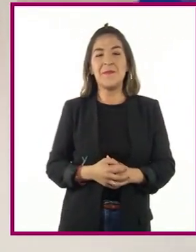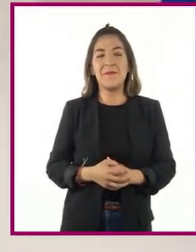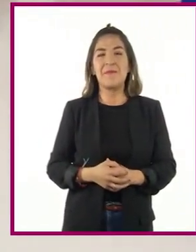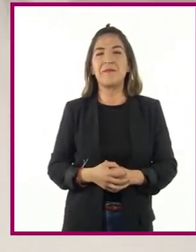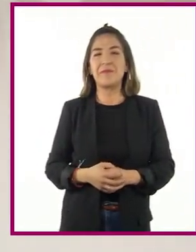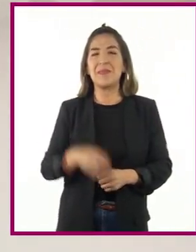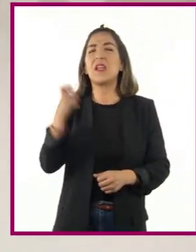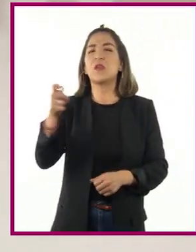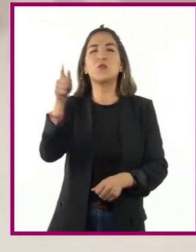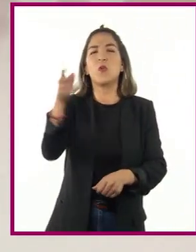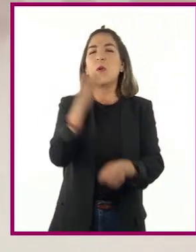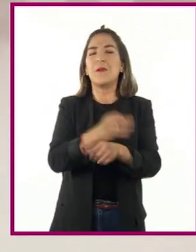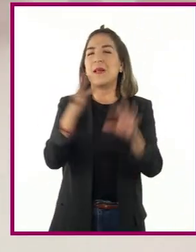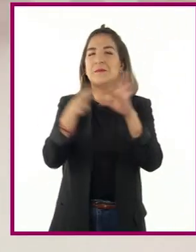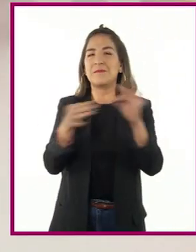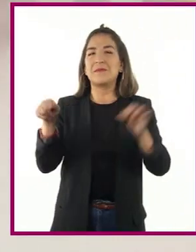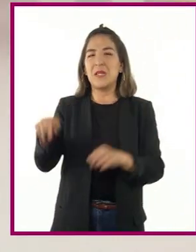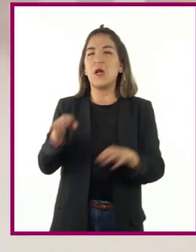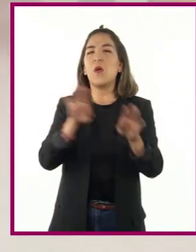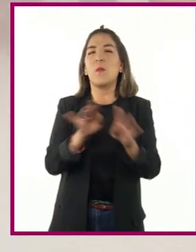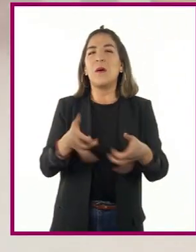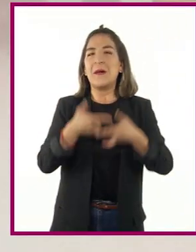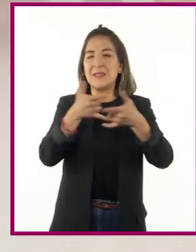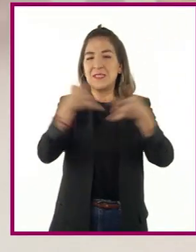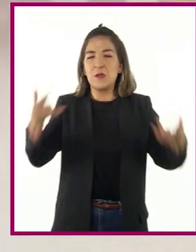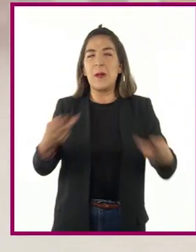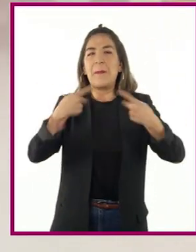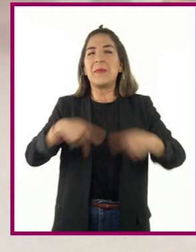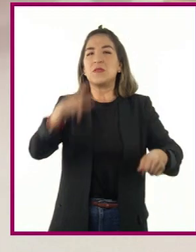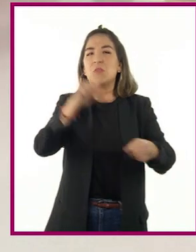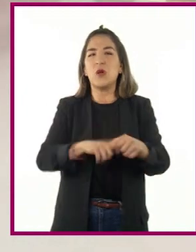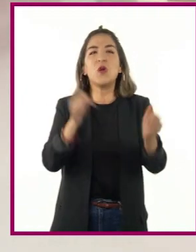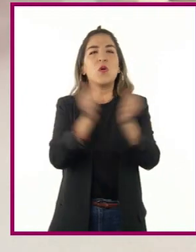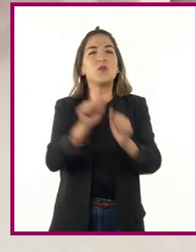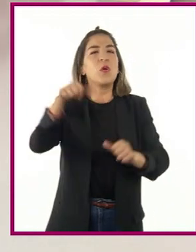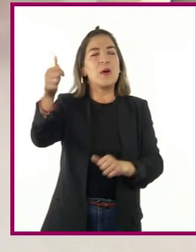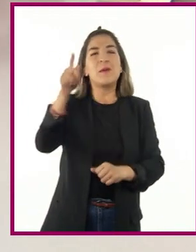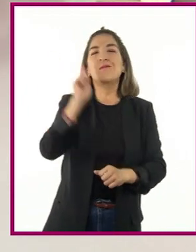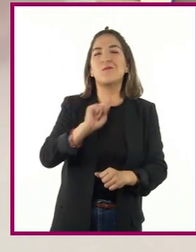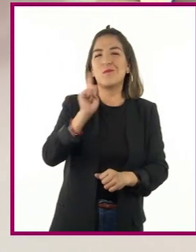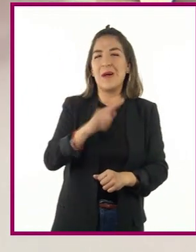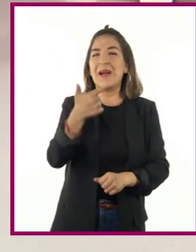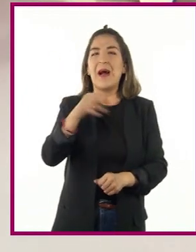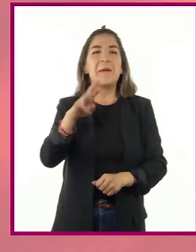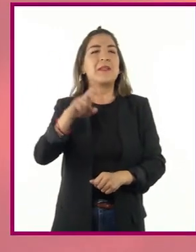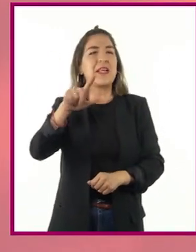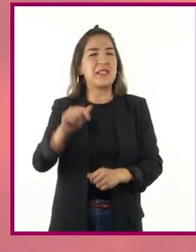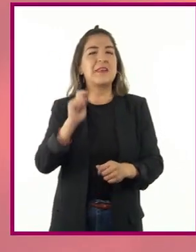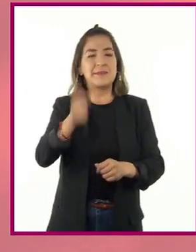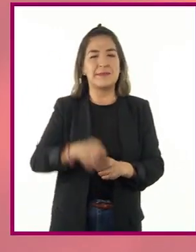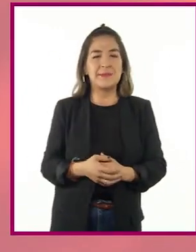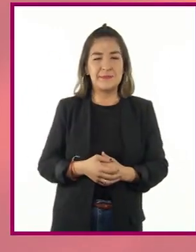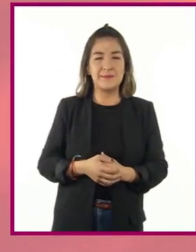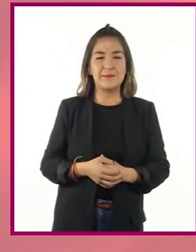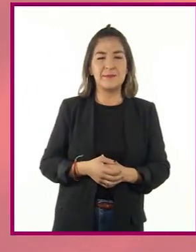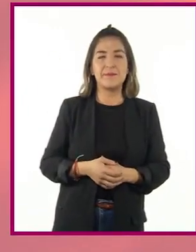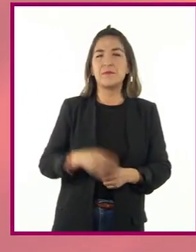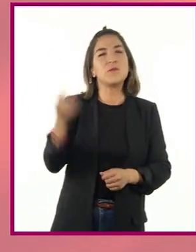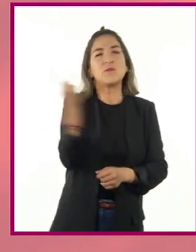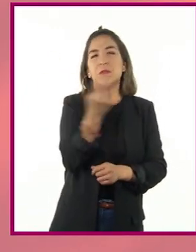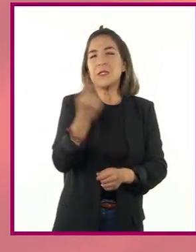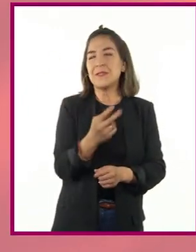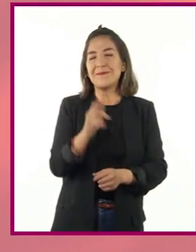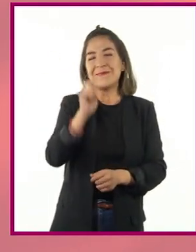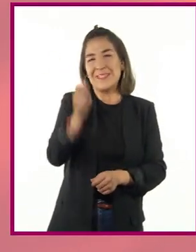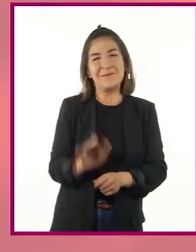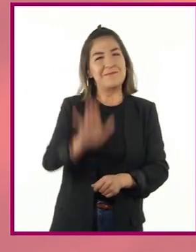¿Qué puedes comentar sobre esta autobiografía en comparación con la de Gabriela Mistral? Bueno, ambas son muy